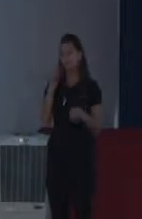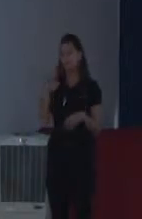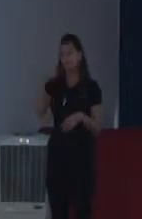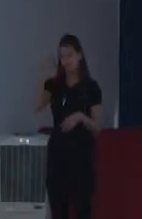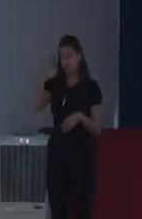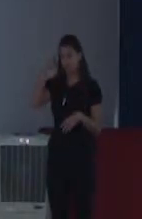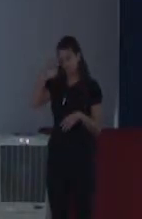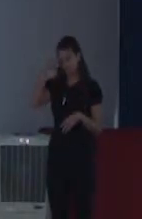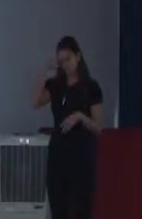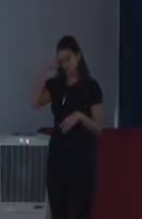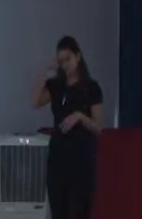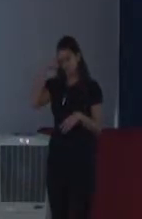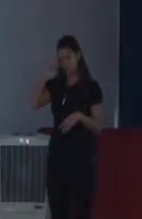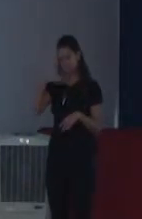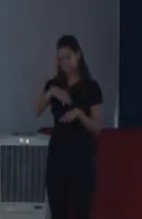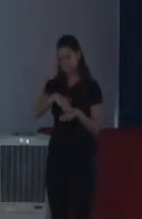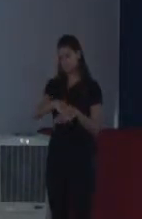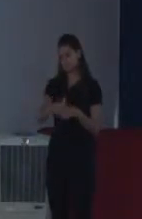pues complicadísimo. Entonces,